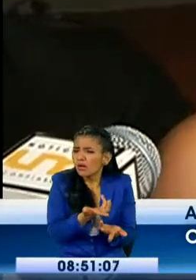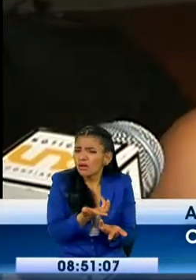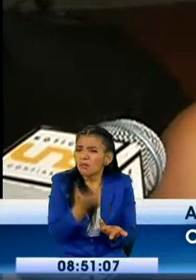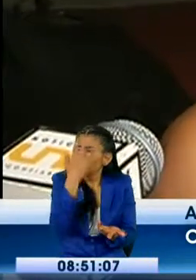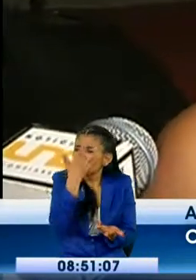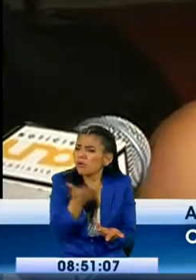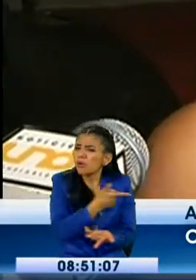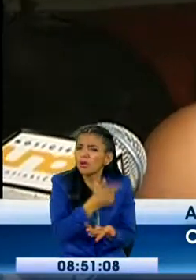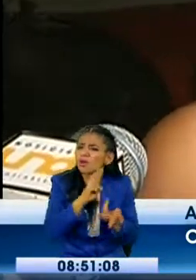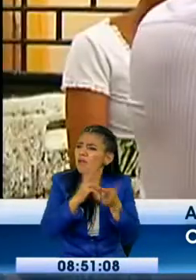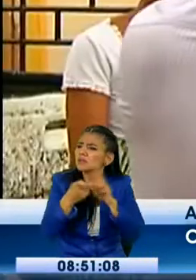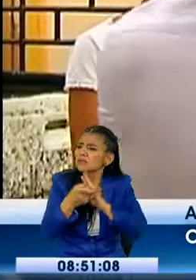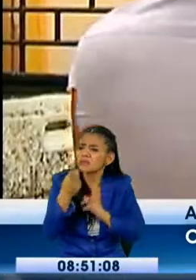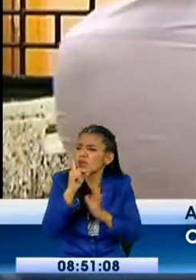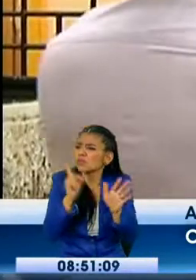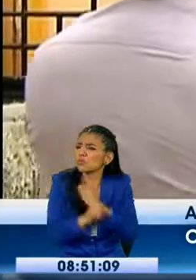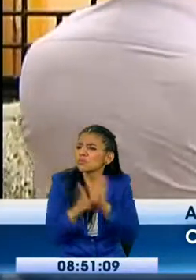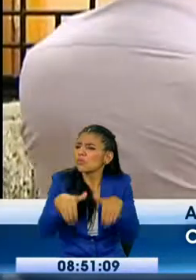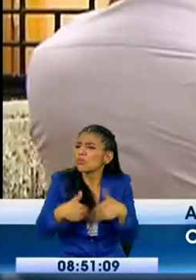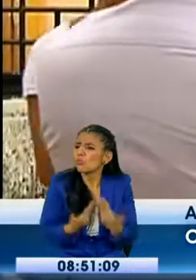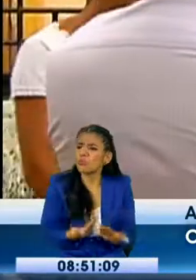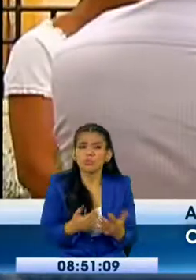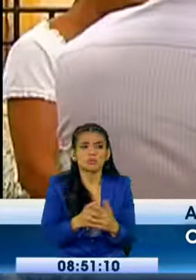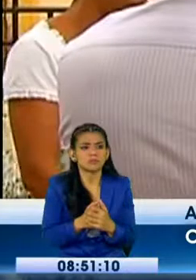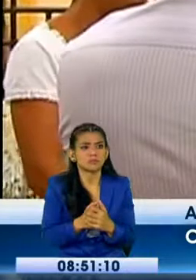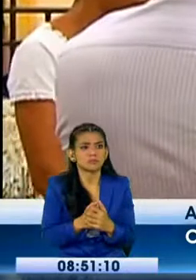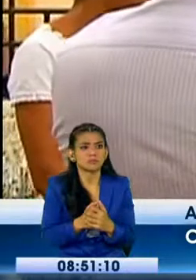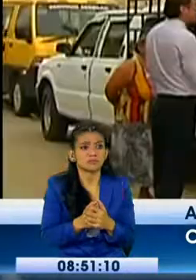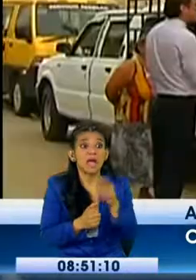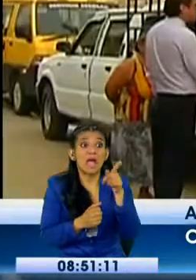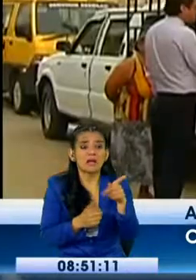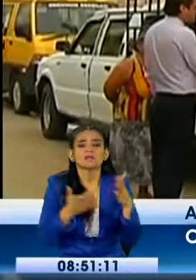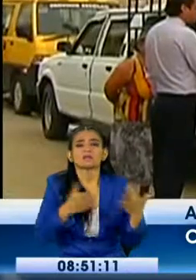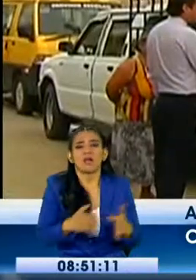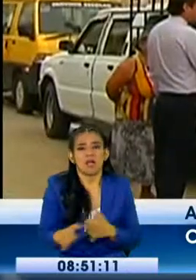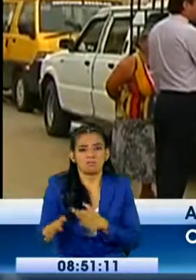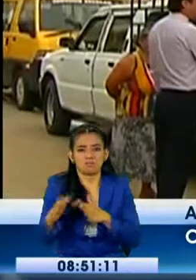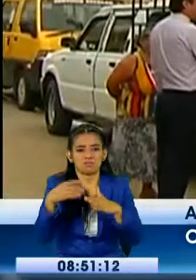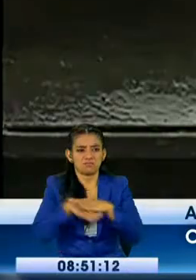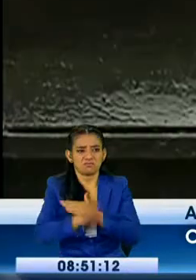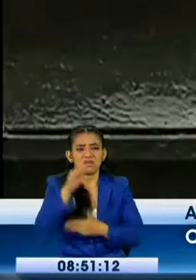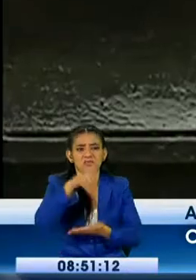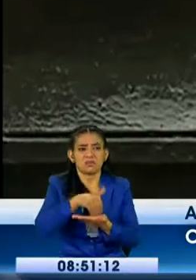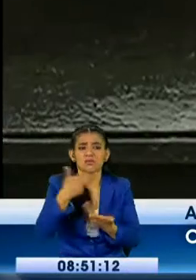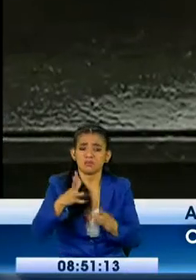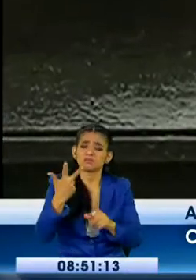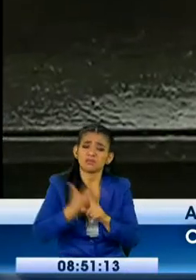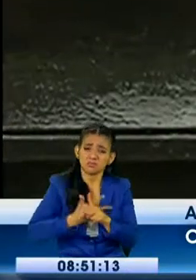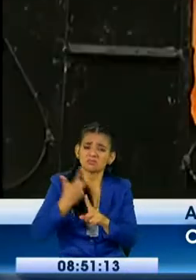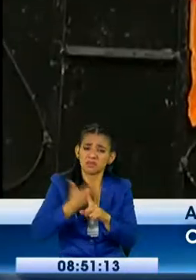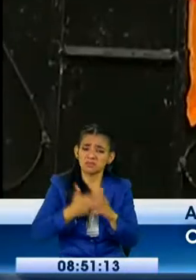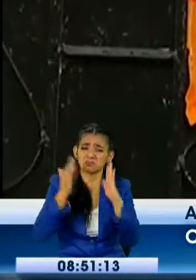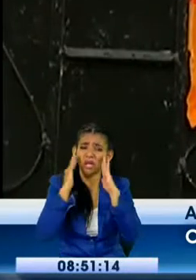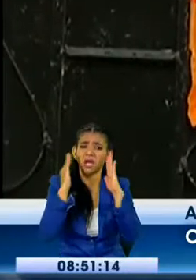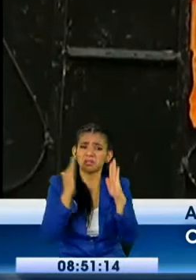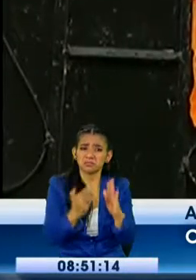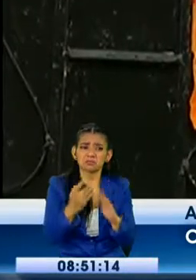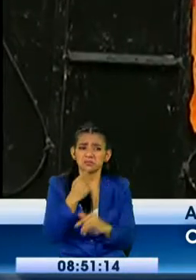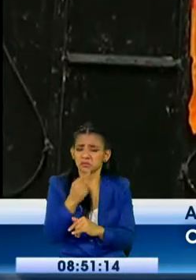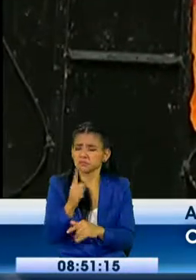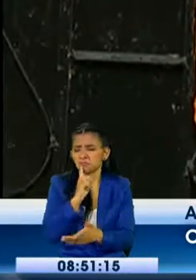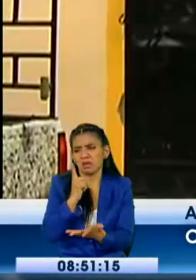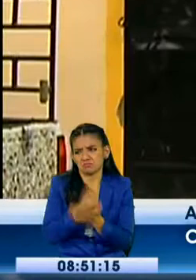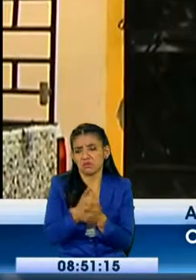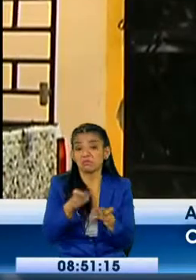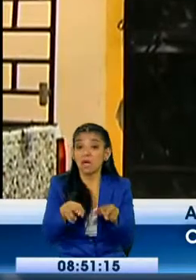qué molestias son para los vecinos. Yasmani Molina es uno de los terapistas del centro que tenía 3 meses atendiendo. Admite que aún